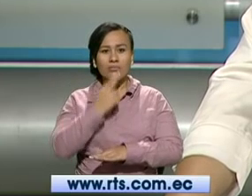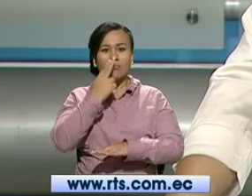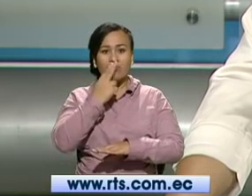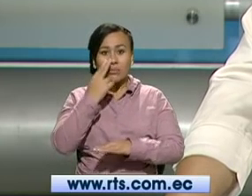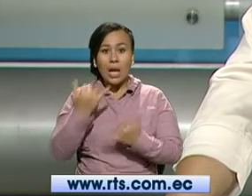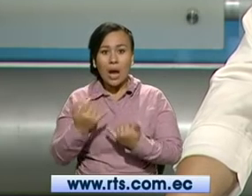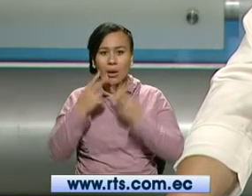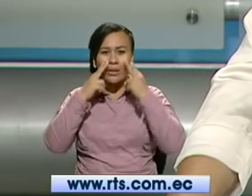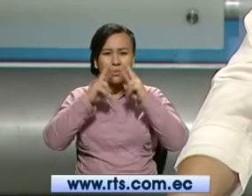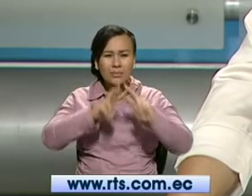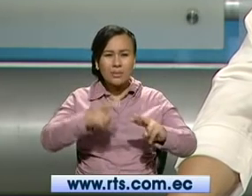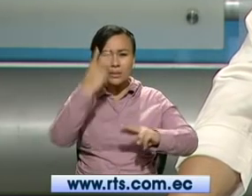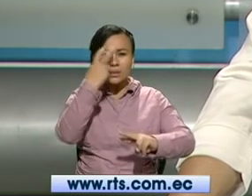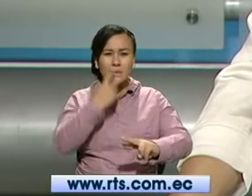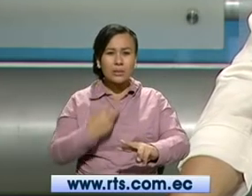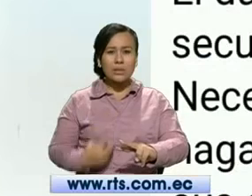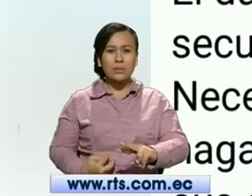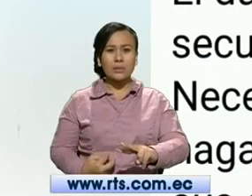resultado de la autopsia.